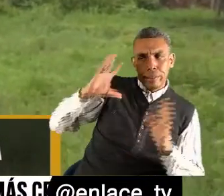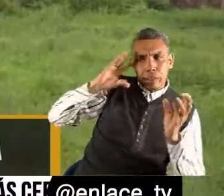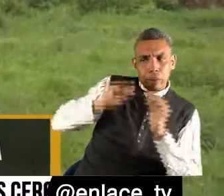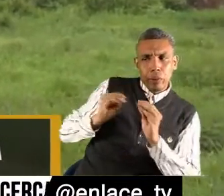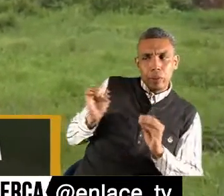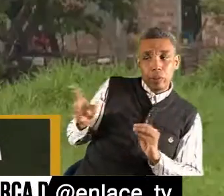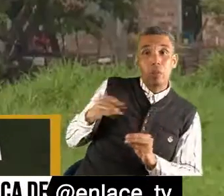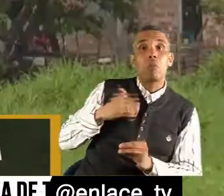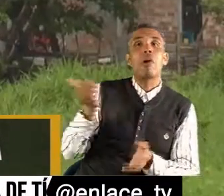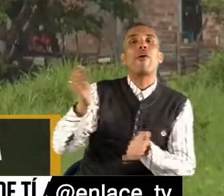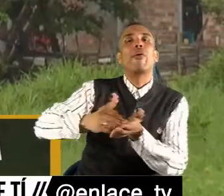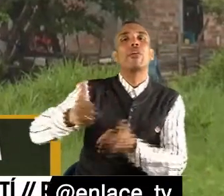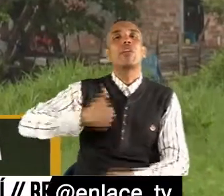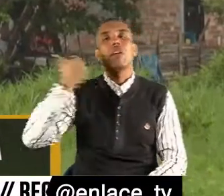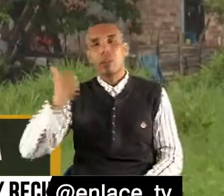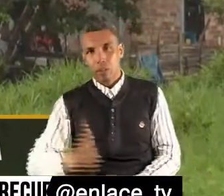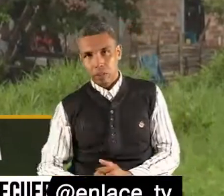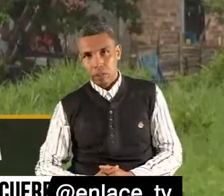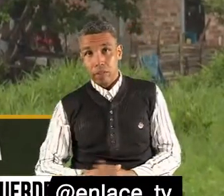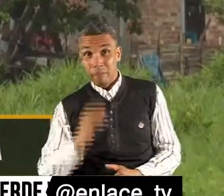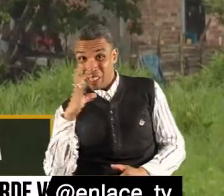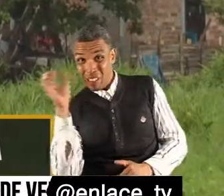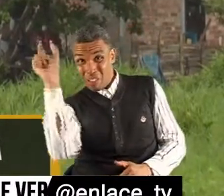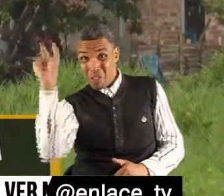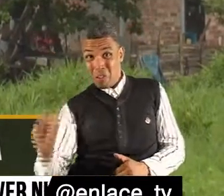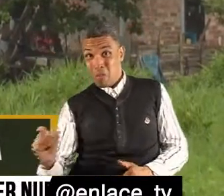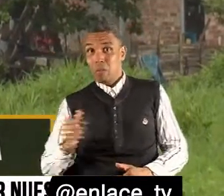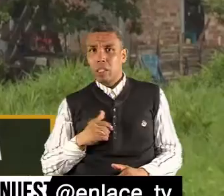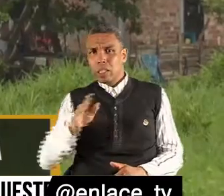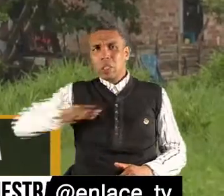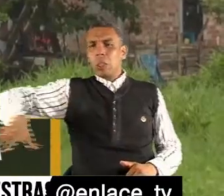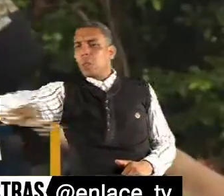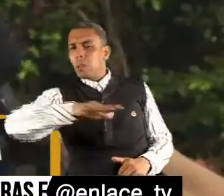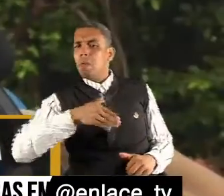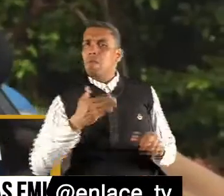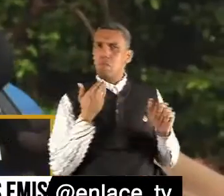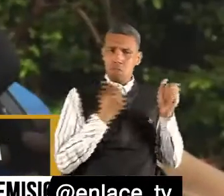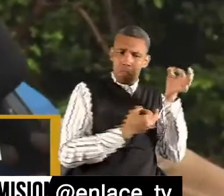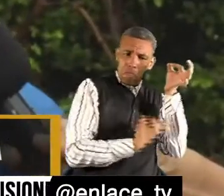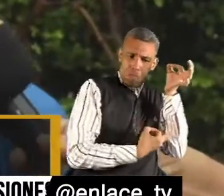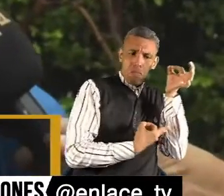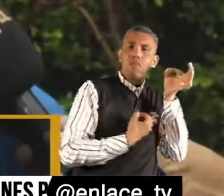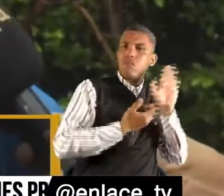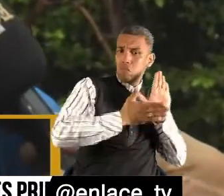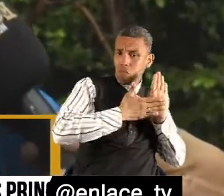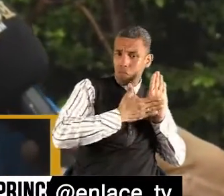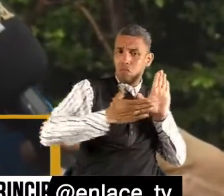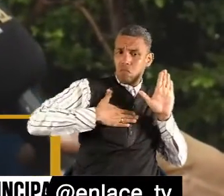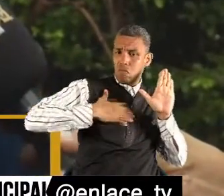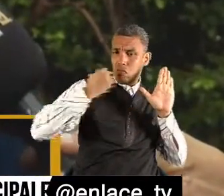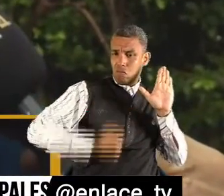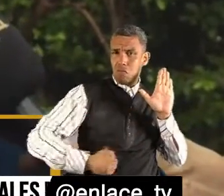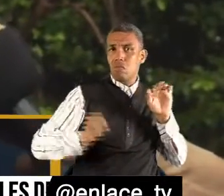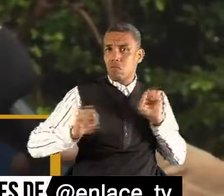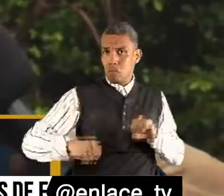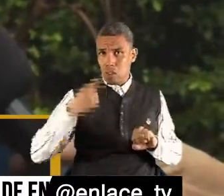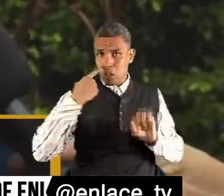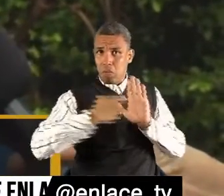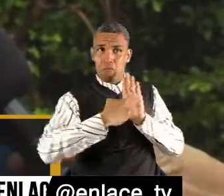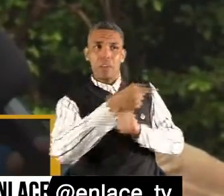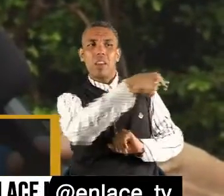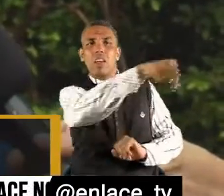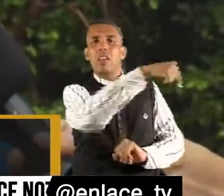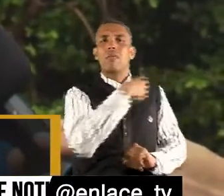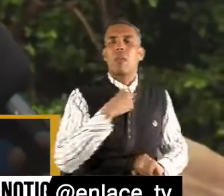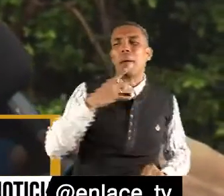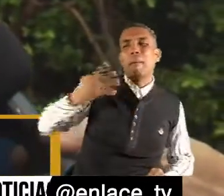la denuncia del ciudadano que tiene sus predios en este lugar con la posesión legal de los mismos. Y lo más delicado son los rellenos que se están haciendo sobre todo de